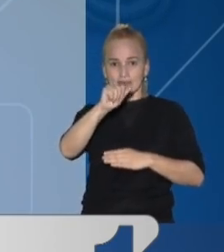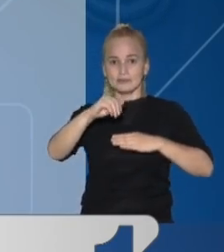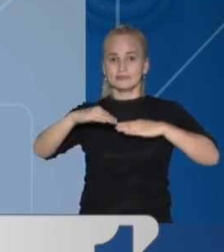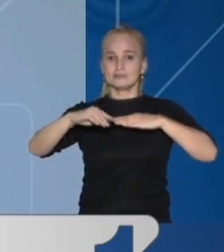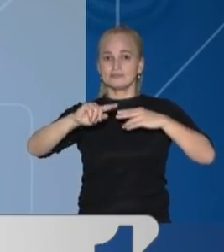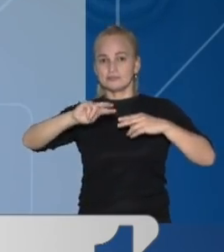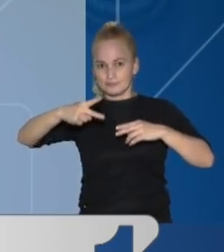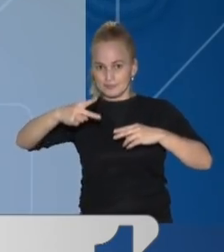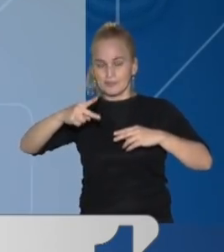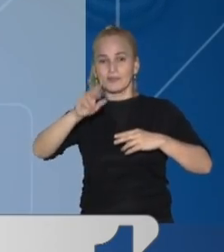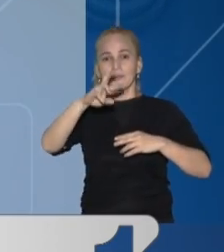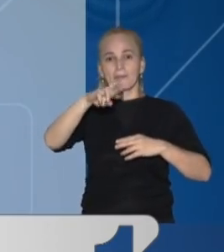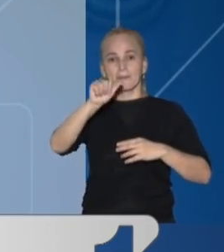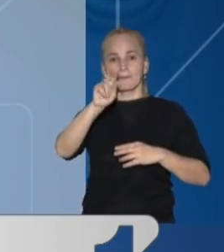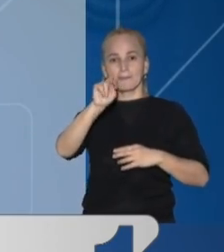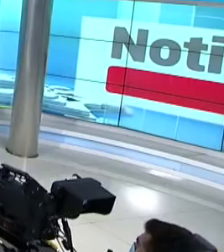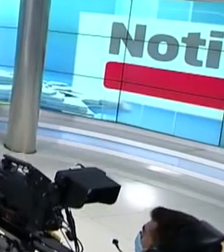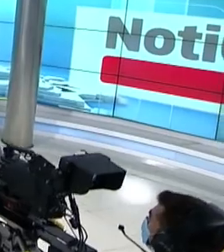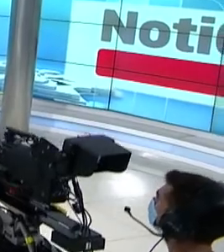Alberto.